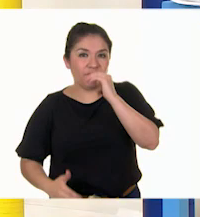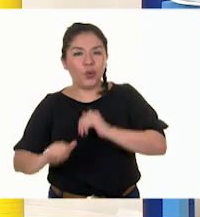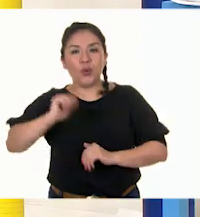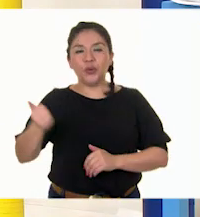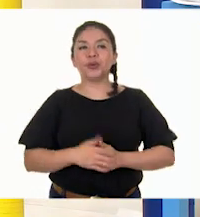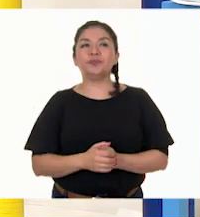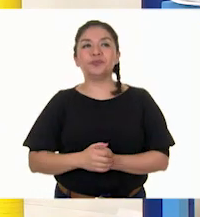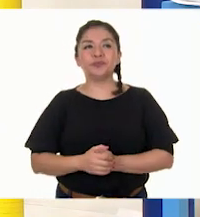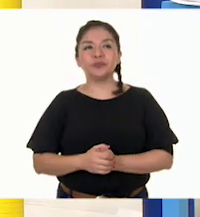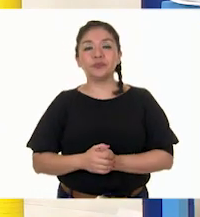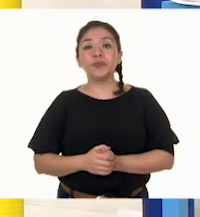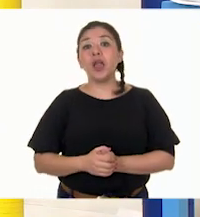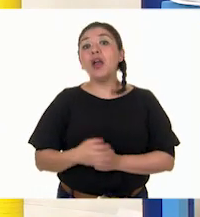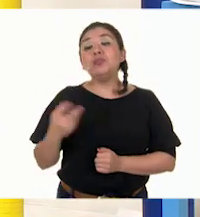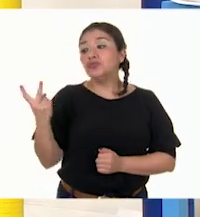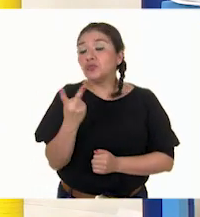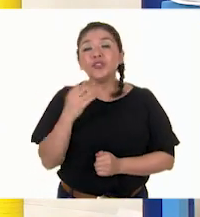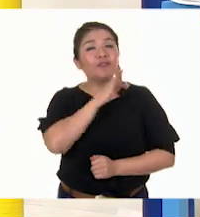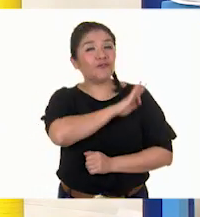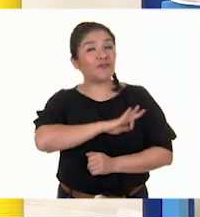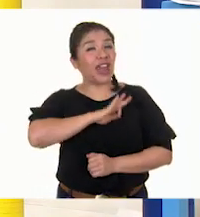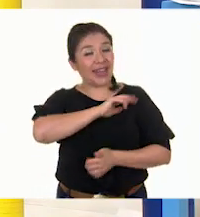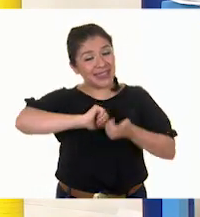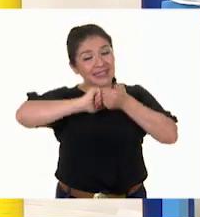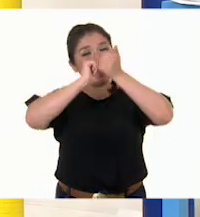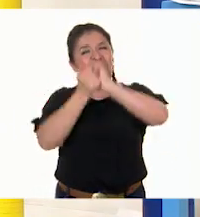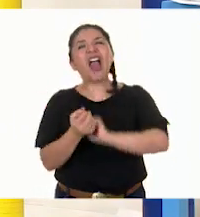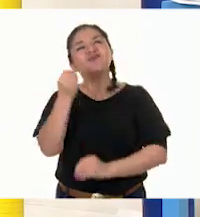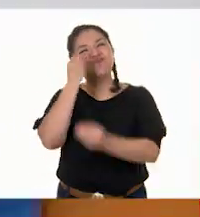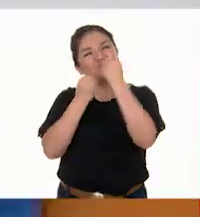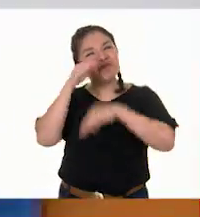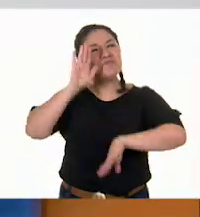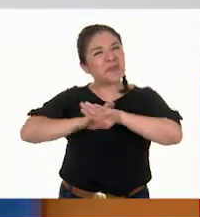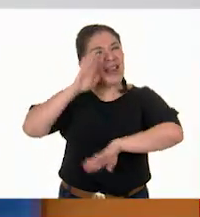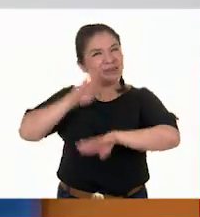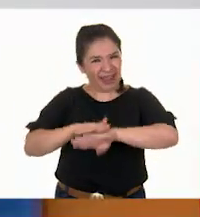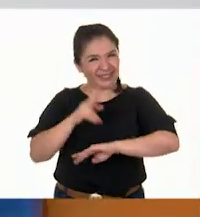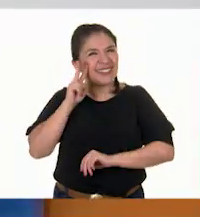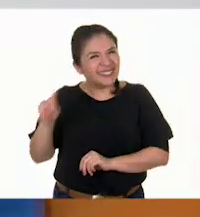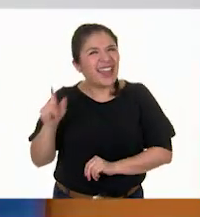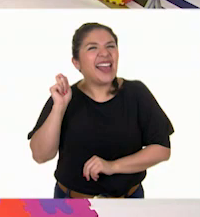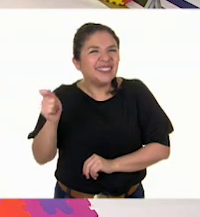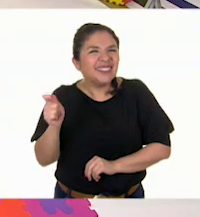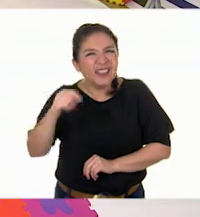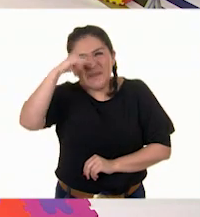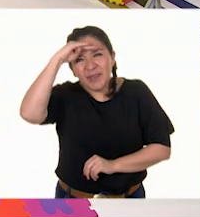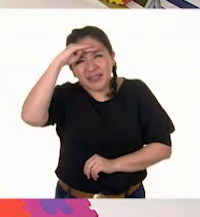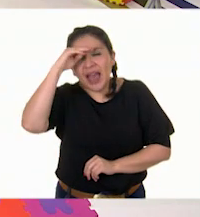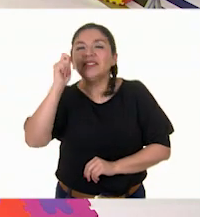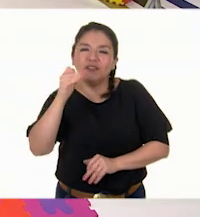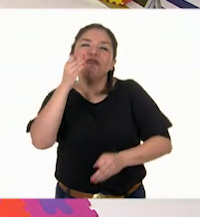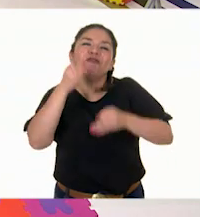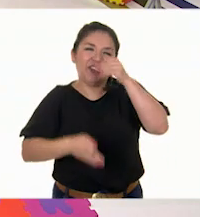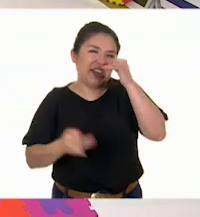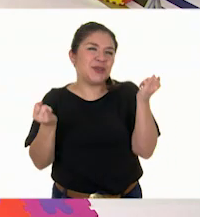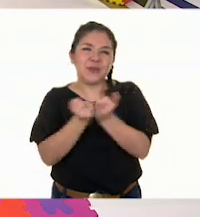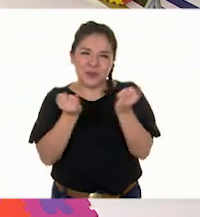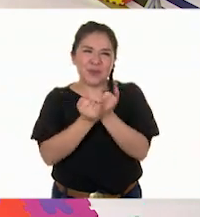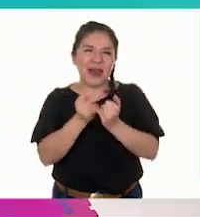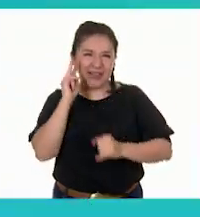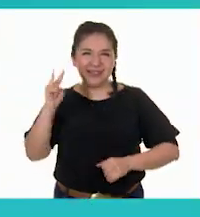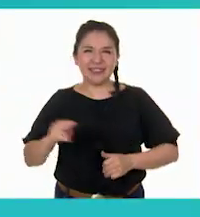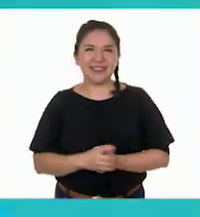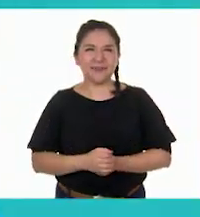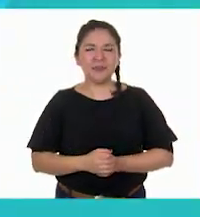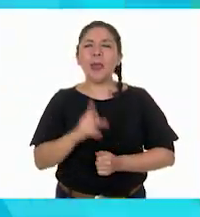y comieron perdices. ¿Qué tal, eh? Ese también acaba, ¿no, maestra? Sí.